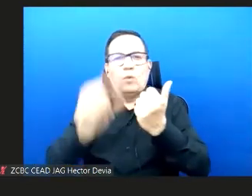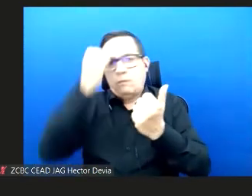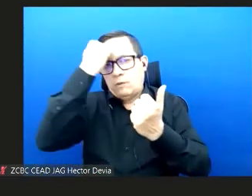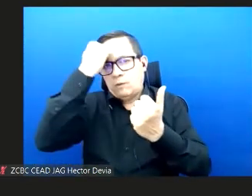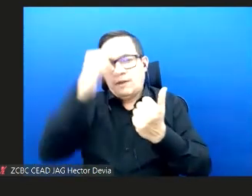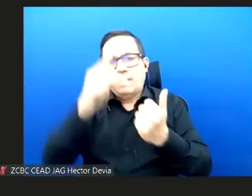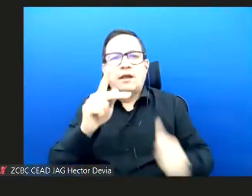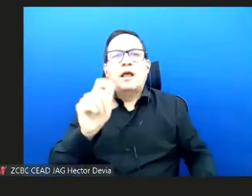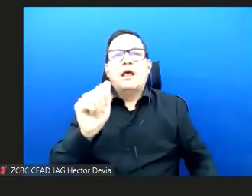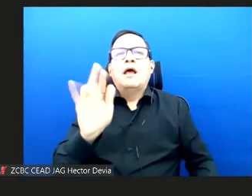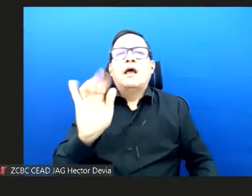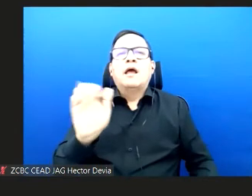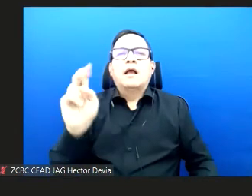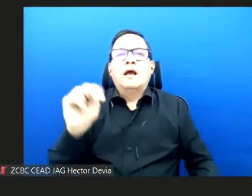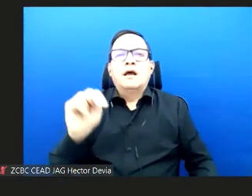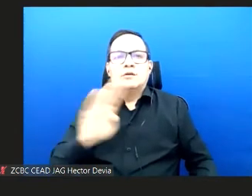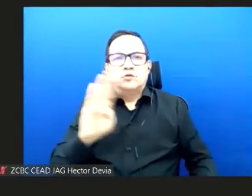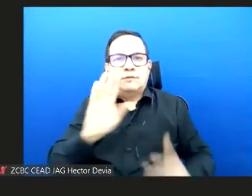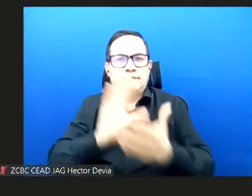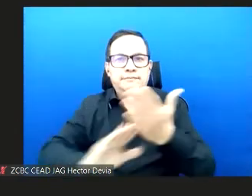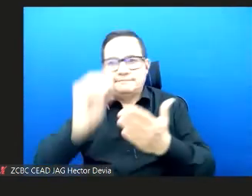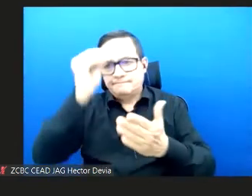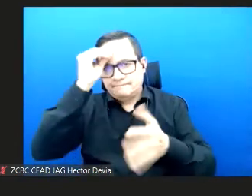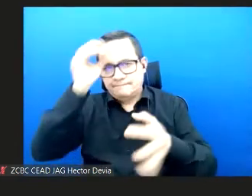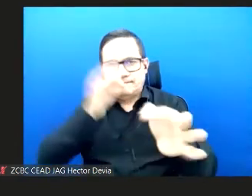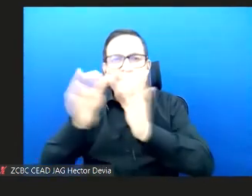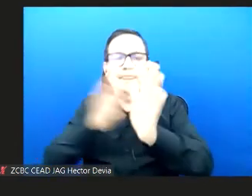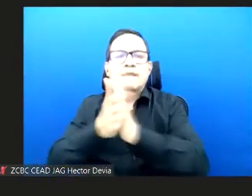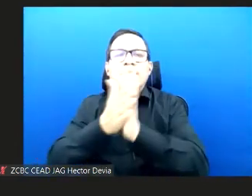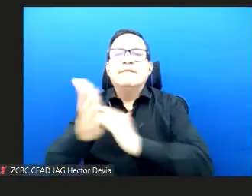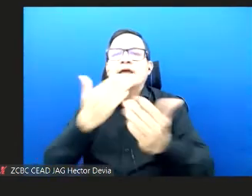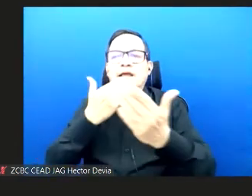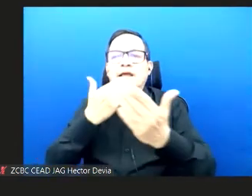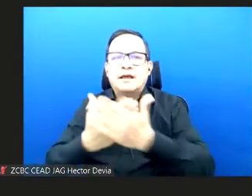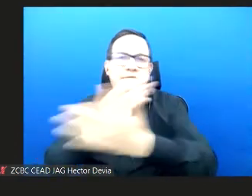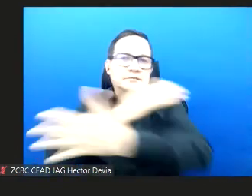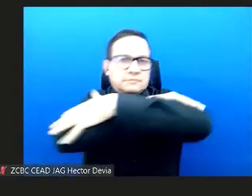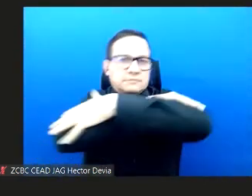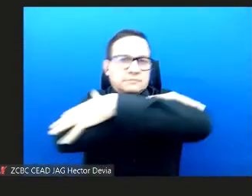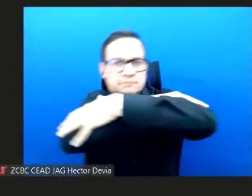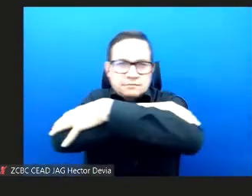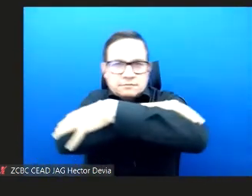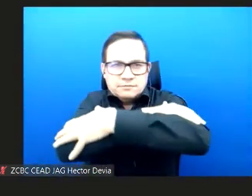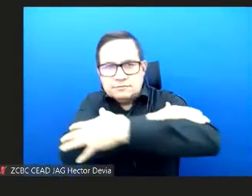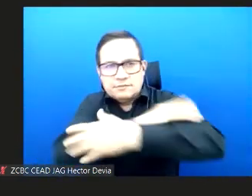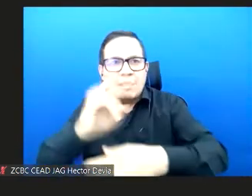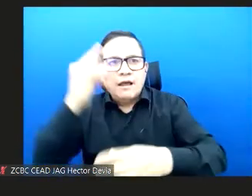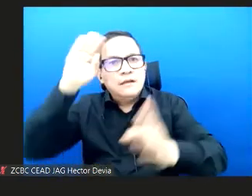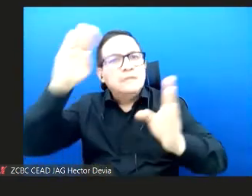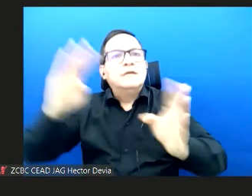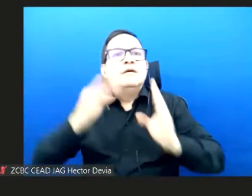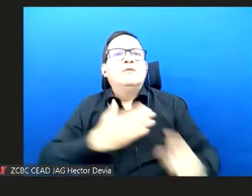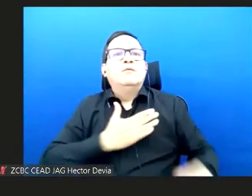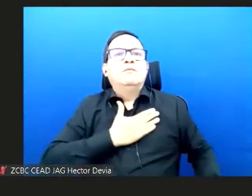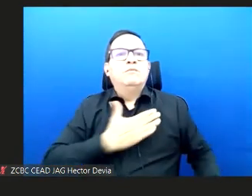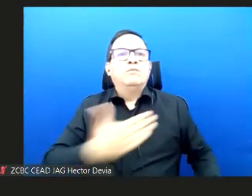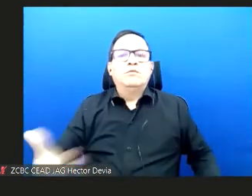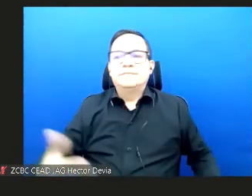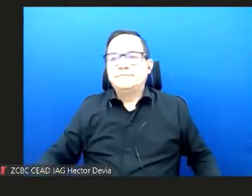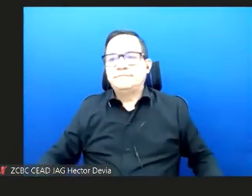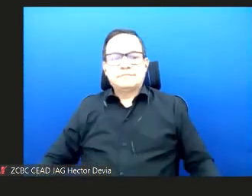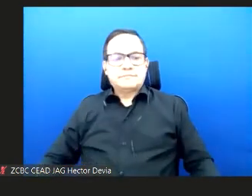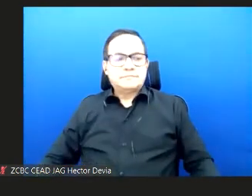de nuestro billet. Muchas gracias a todos, un abrazo y estoy ahí atento a cualquier cosa. Bueno,